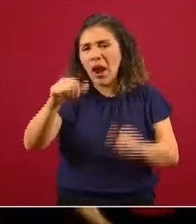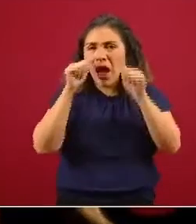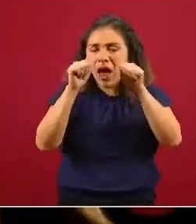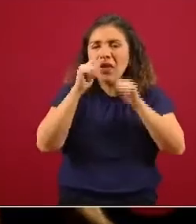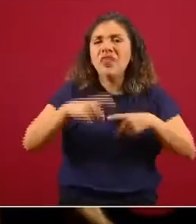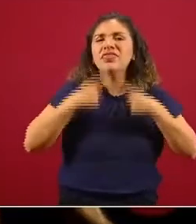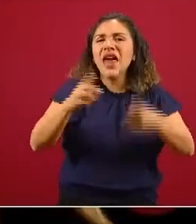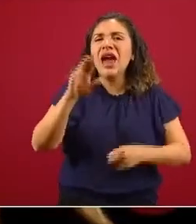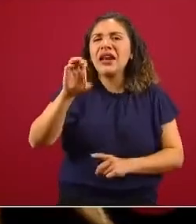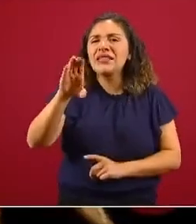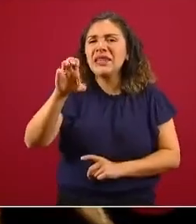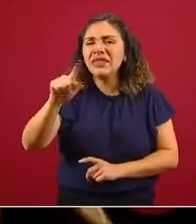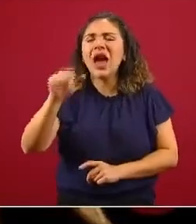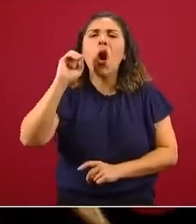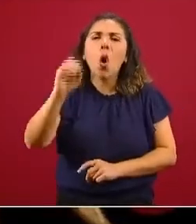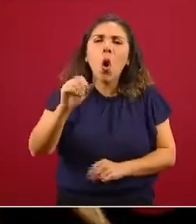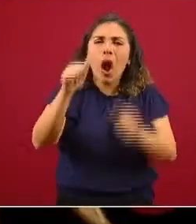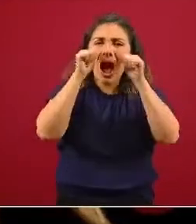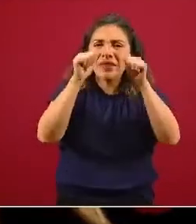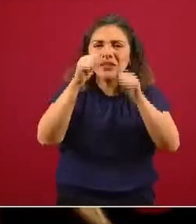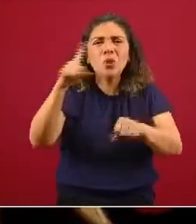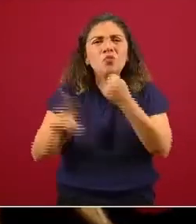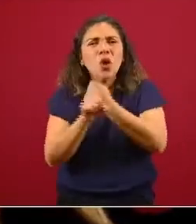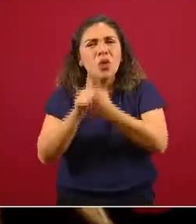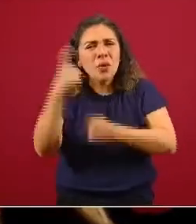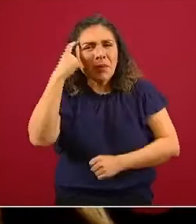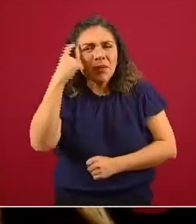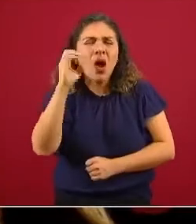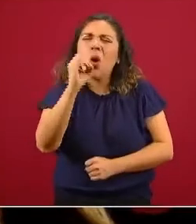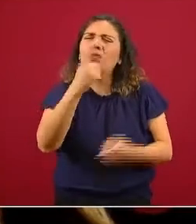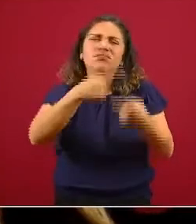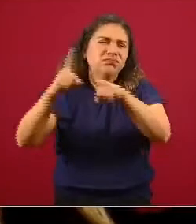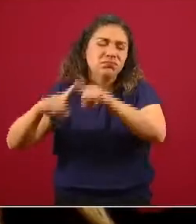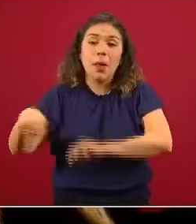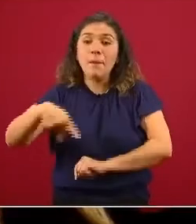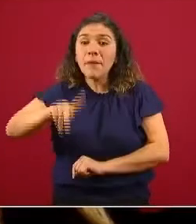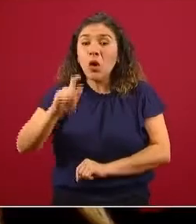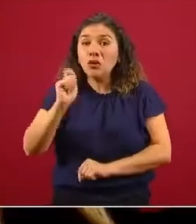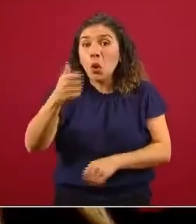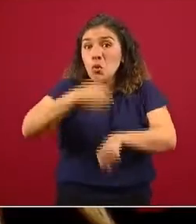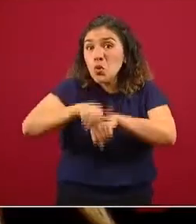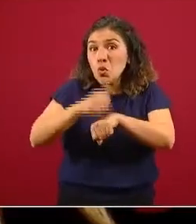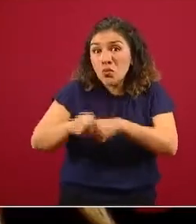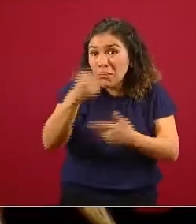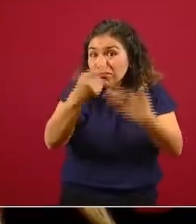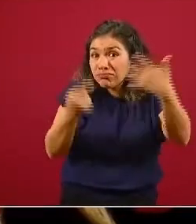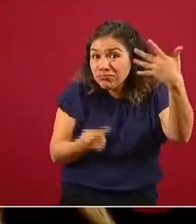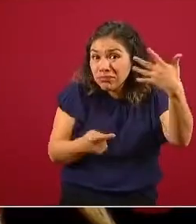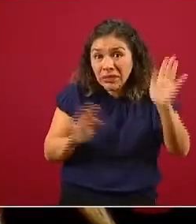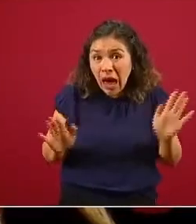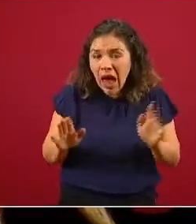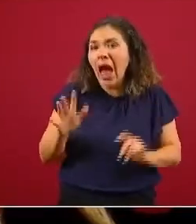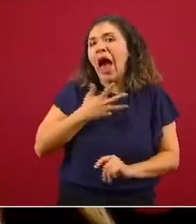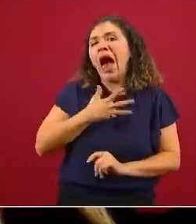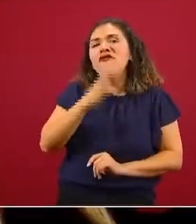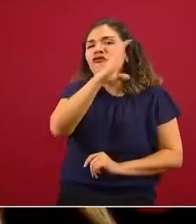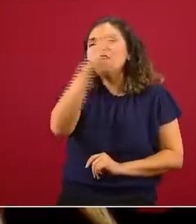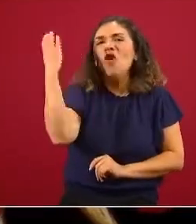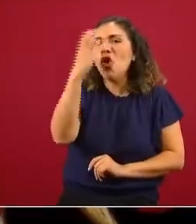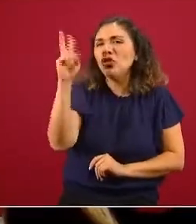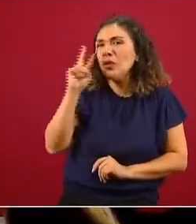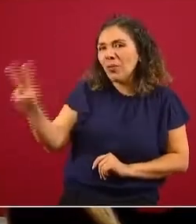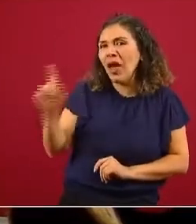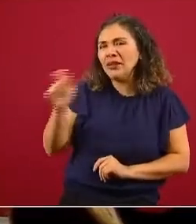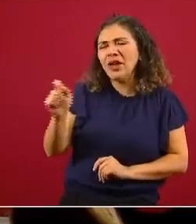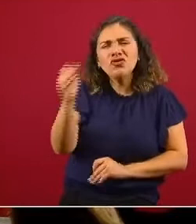salud mental y padecimientos diversos. Pero lo más interesante de todo eso, que no nada más son números, son fotos. Nosotros tenemos la foto